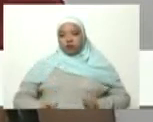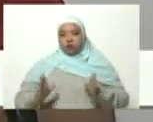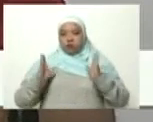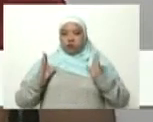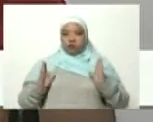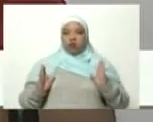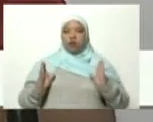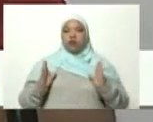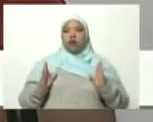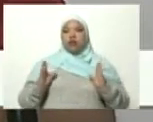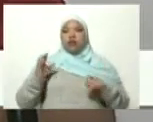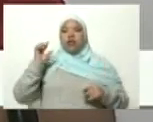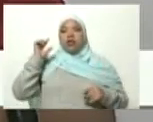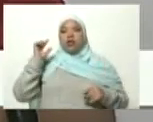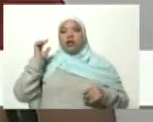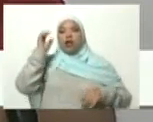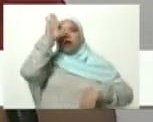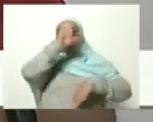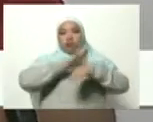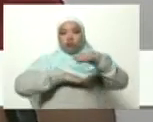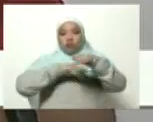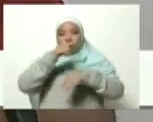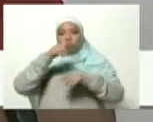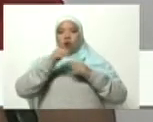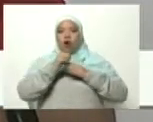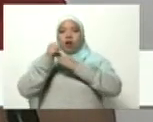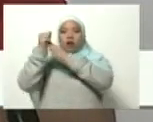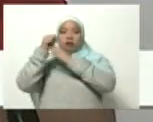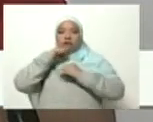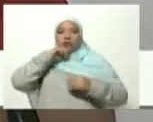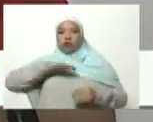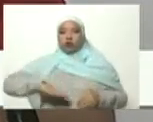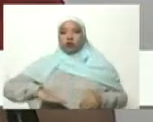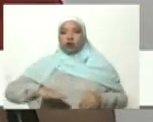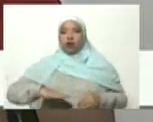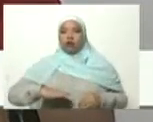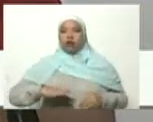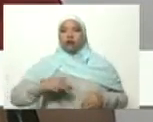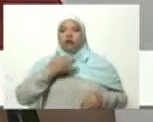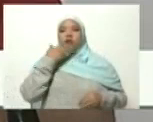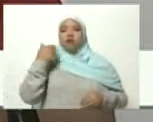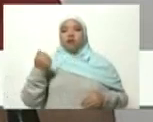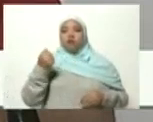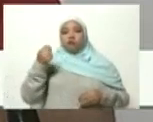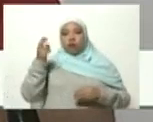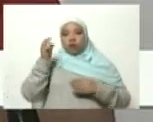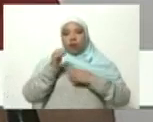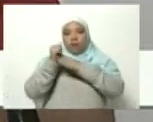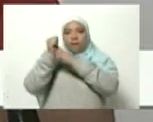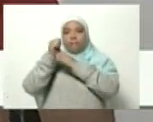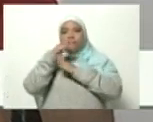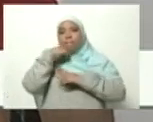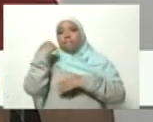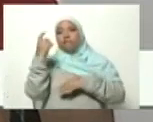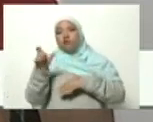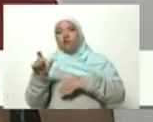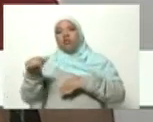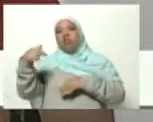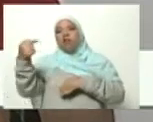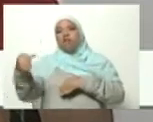Antonio Anzuategui. 233, José Antonio Anzuategui fue envenenado y murió, creo que un día después